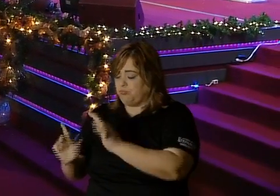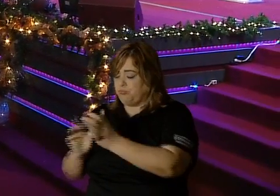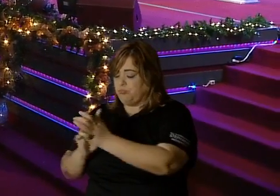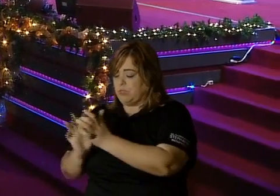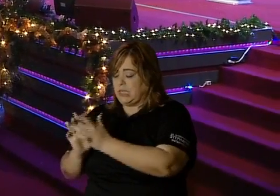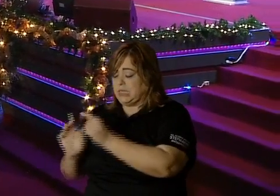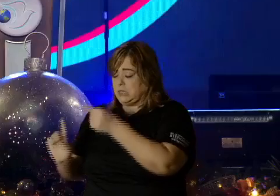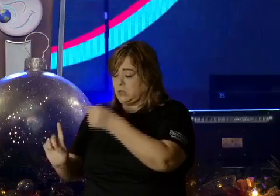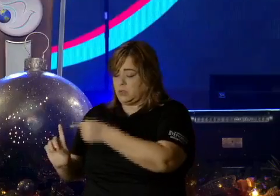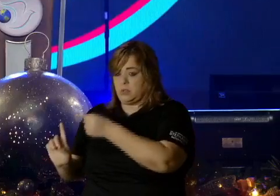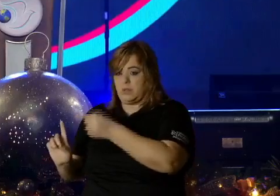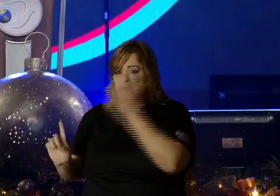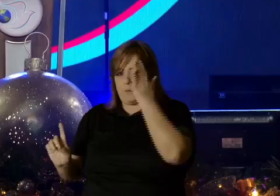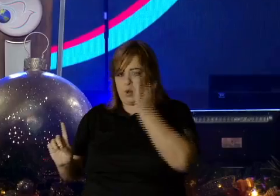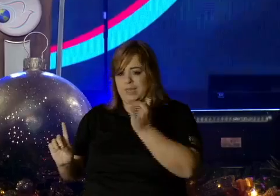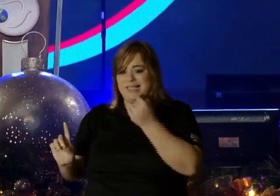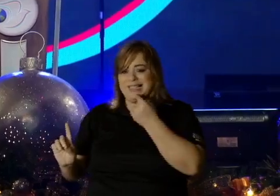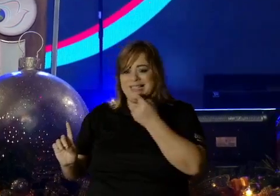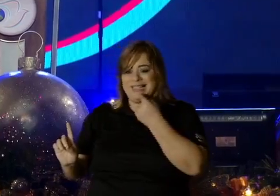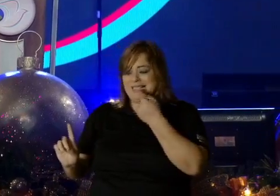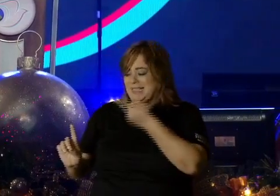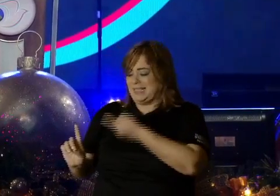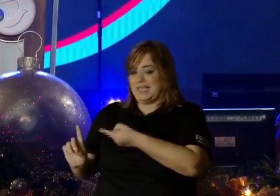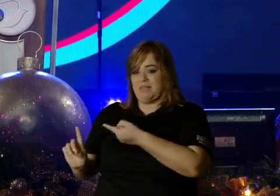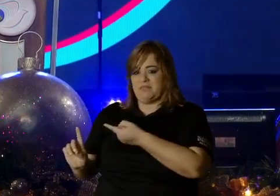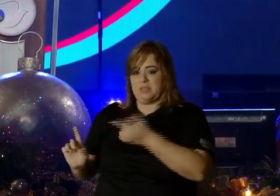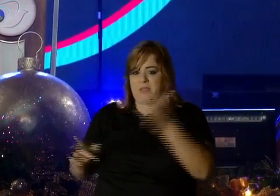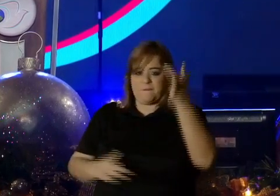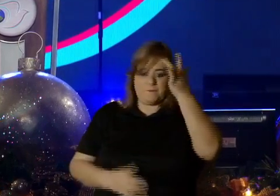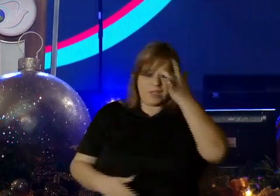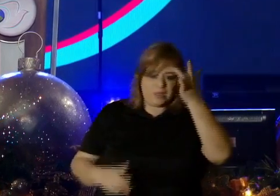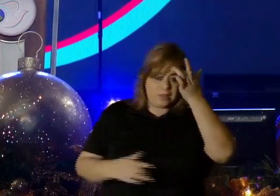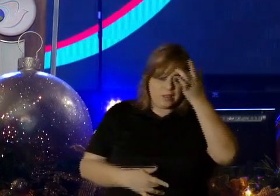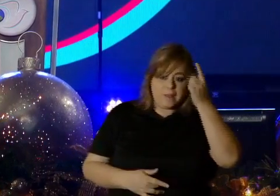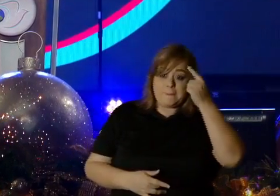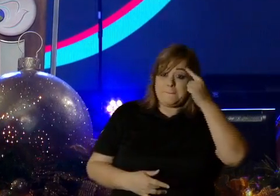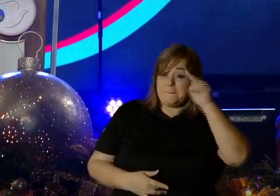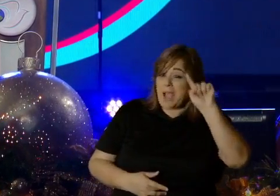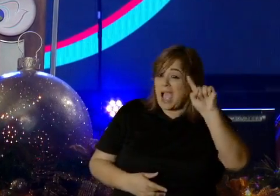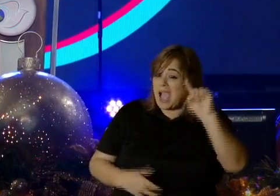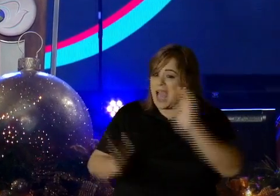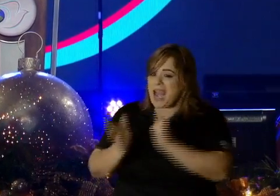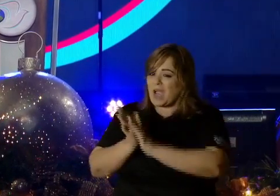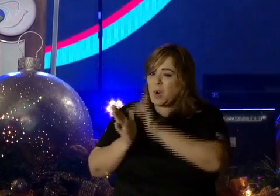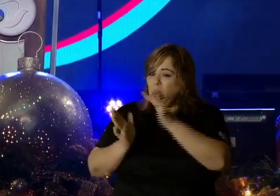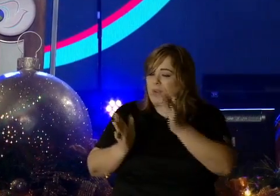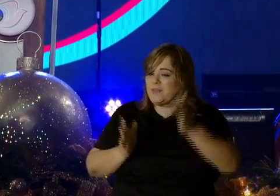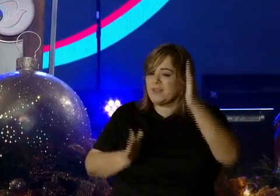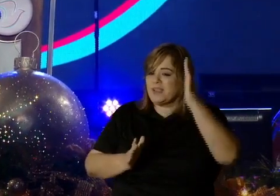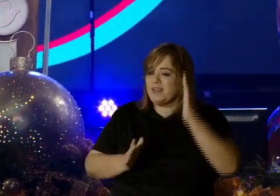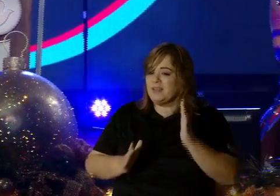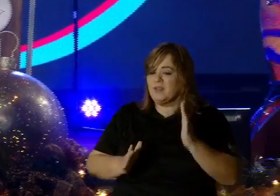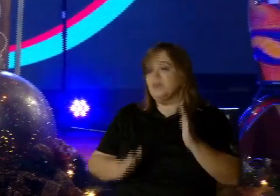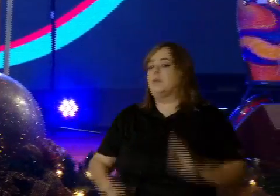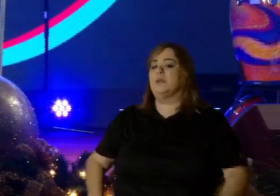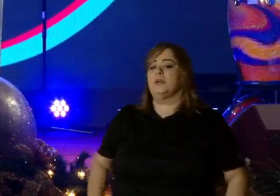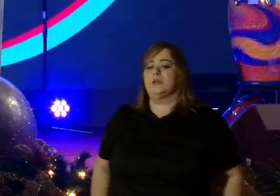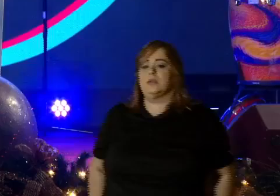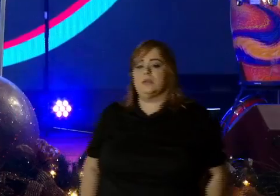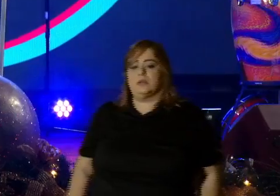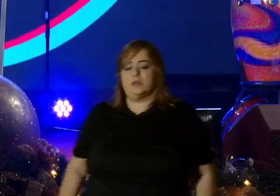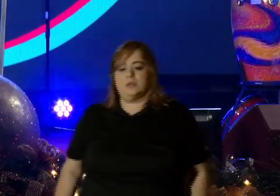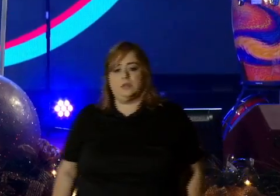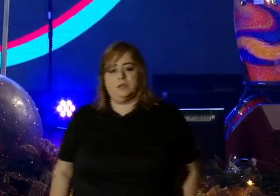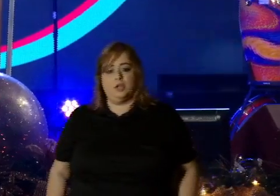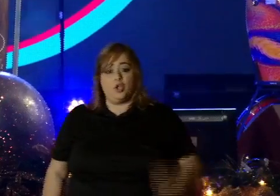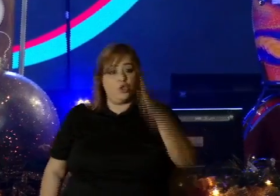esto porque Jesús dijo, esa enfermedad es para yo glorificarme. Es para yo glorificarme. Algo